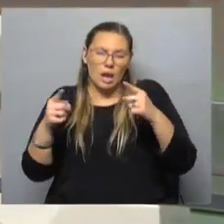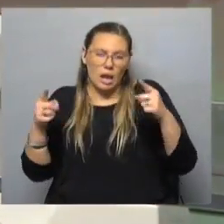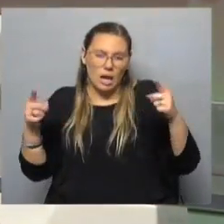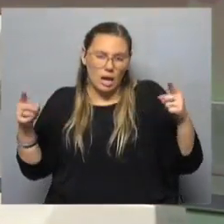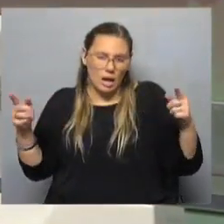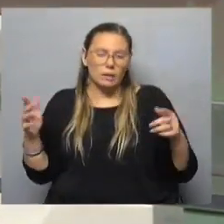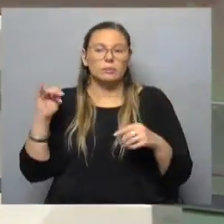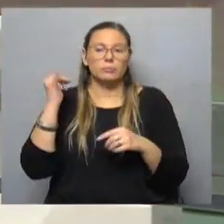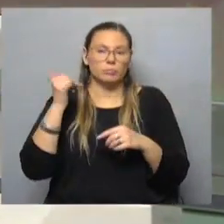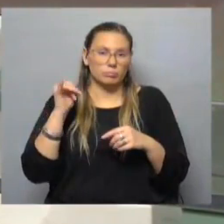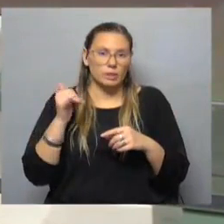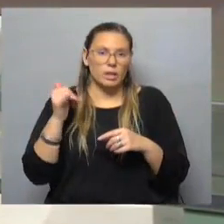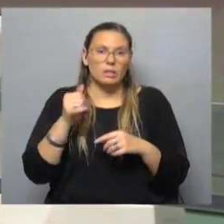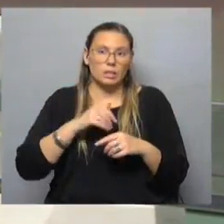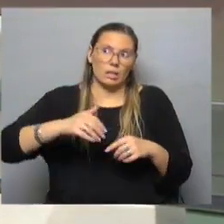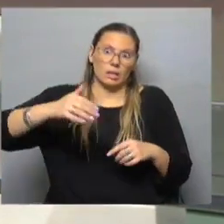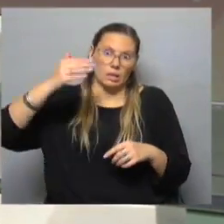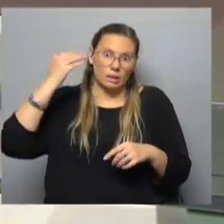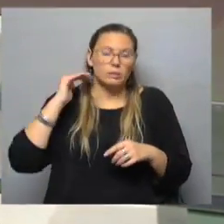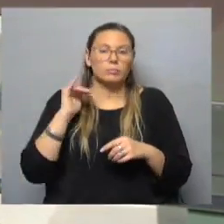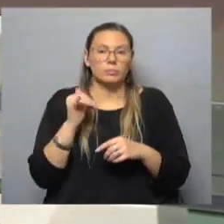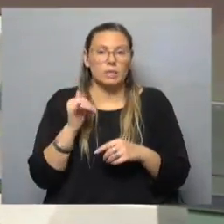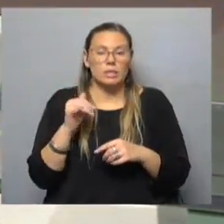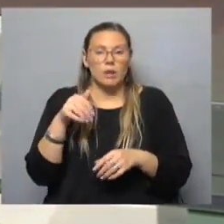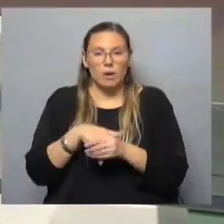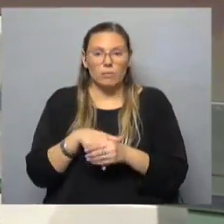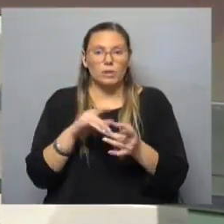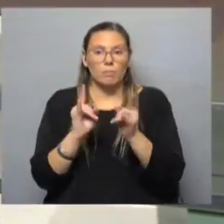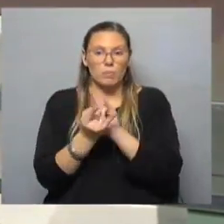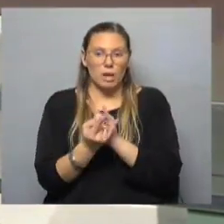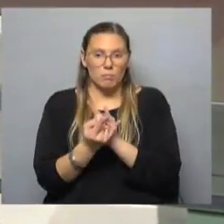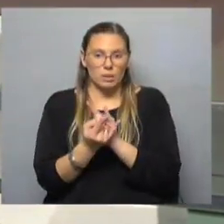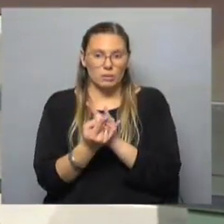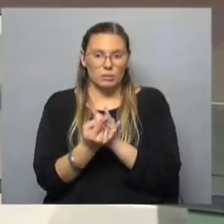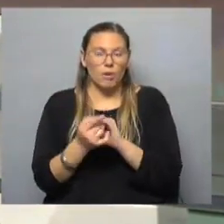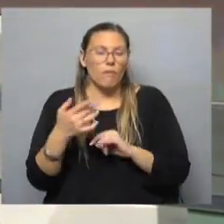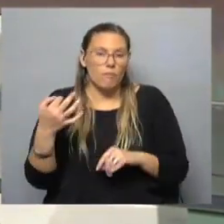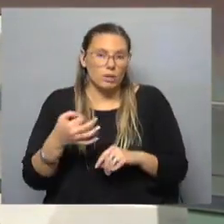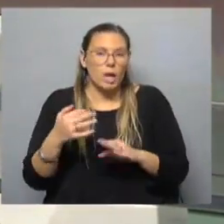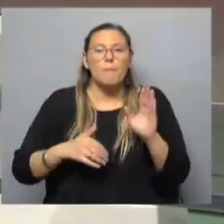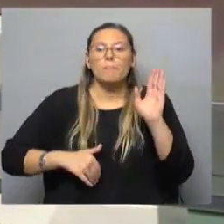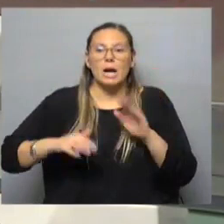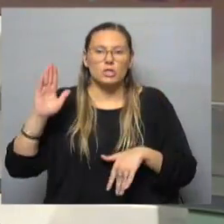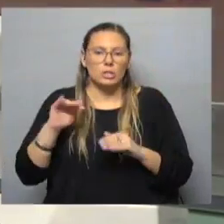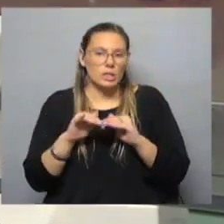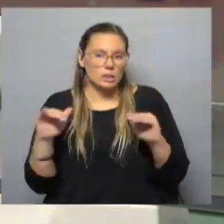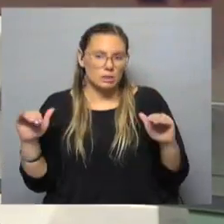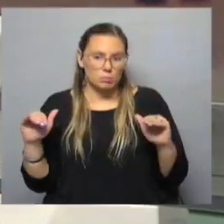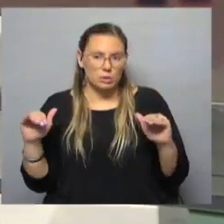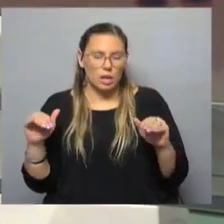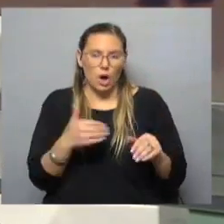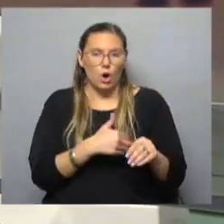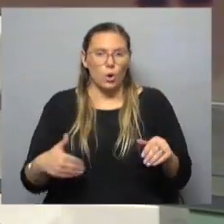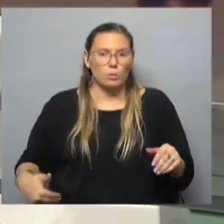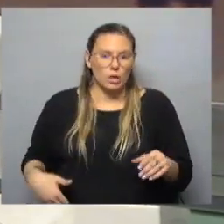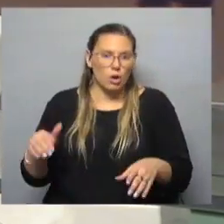por supuesto. Entonces tiene que... Por supuesto, que se va a votar en el Parlamento. en realidad es por mayoría simple, o sea que el gobierno tiene